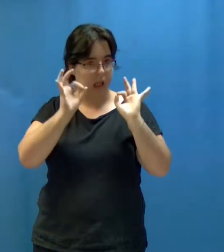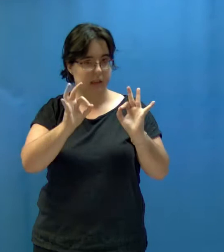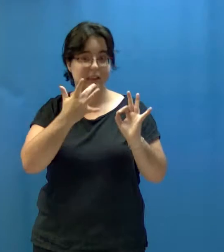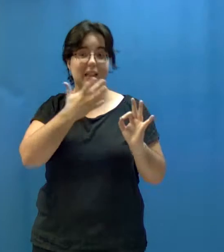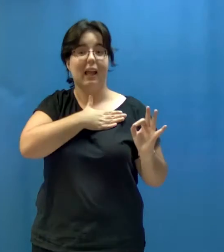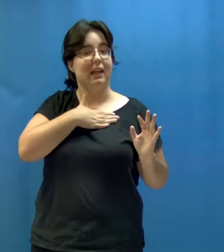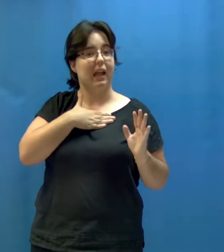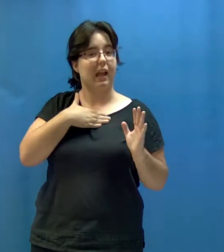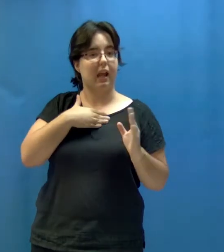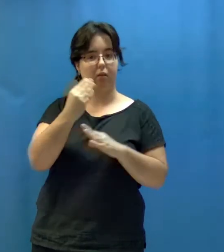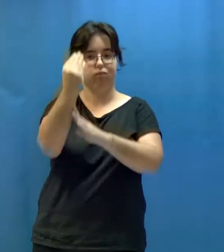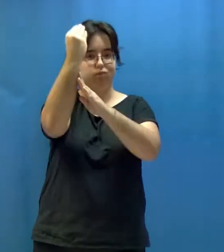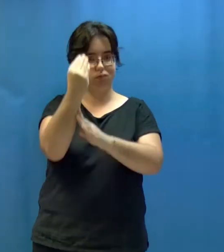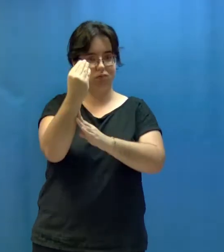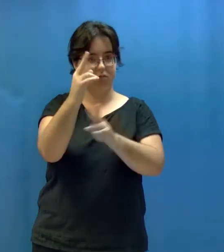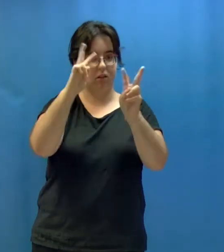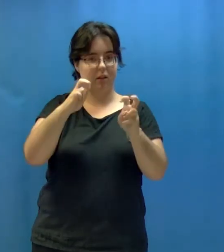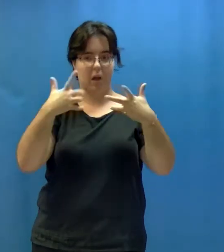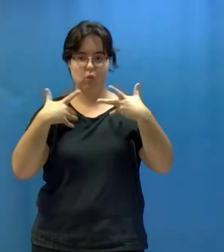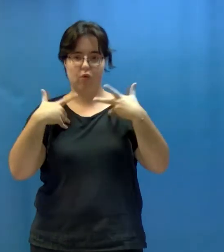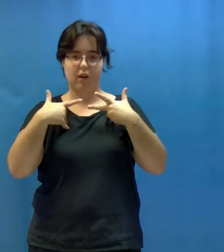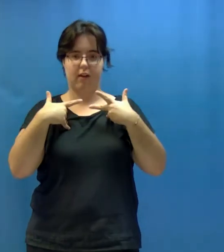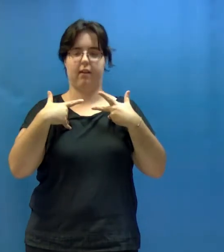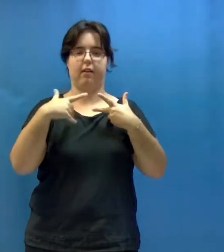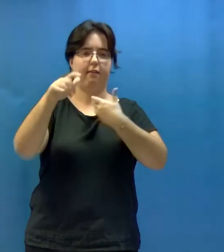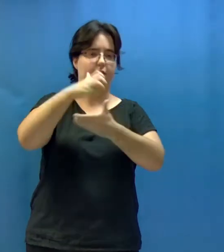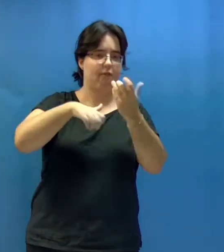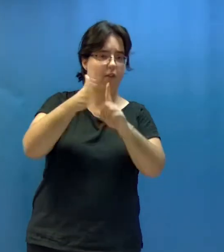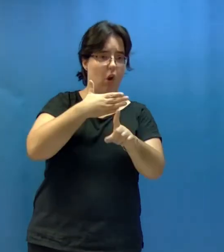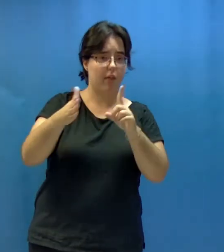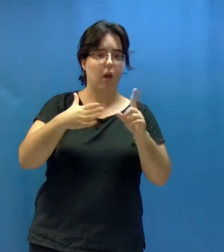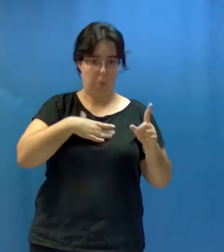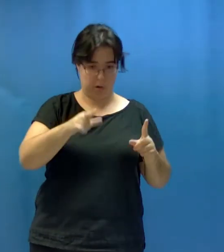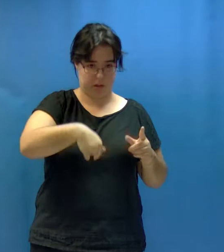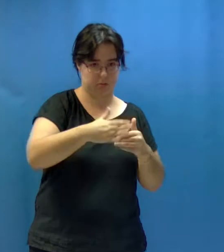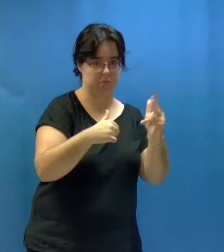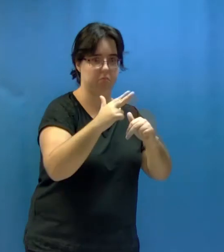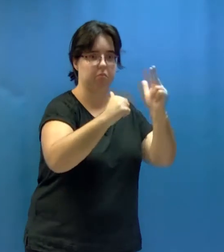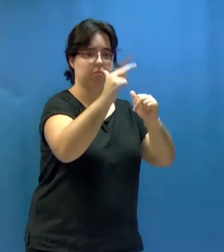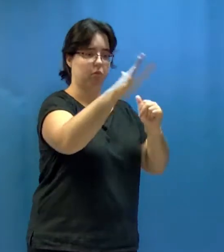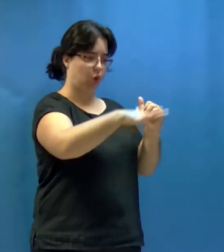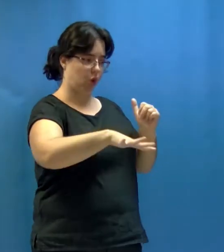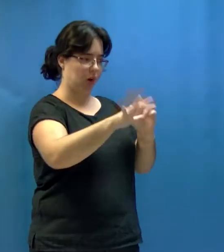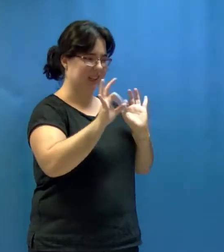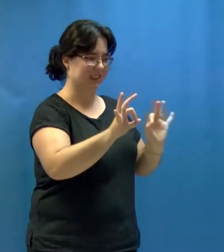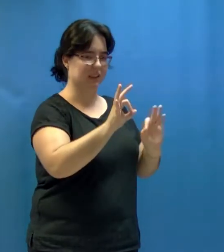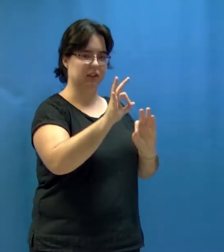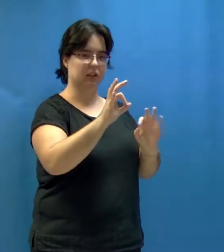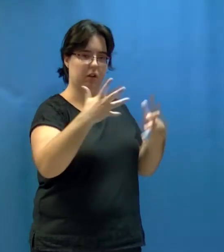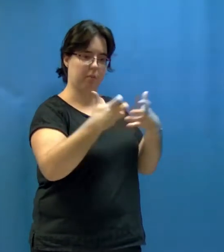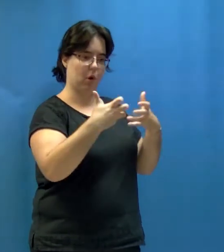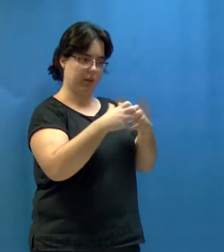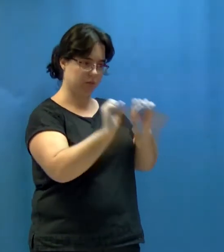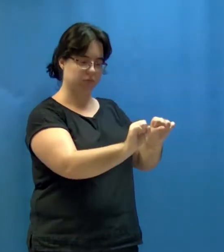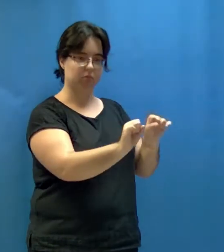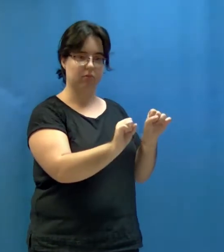de la violència, de tot tipus de violència, fem-ho, fem de Castelló un espai contra la violència, però que sigui inclusiu, acordat per